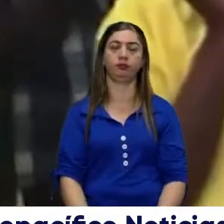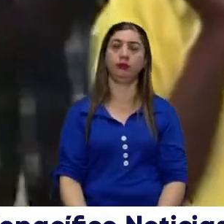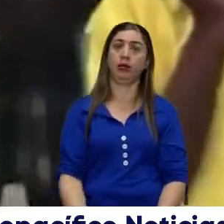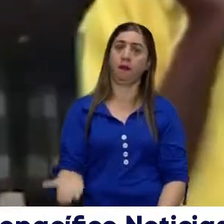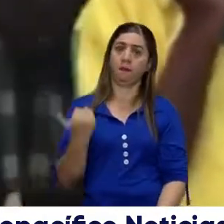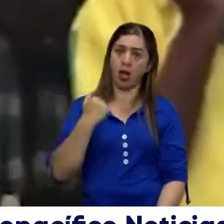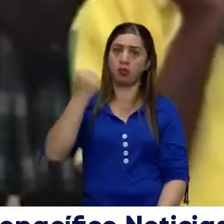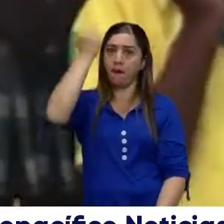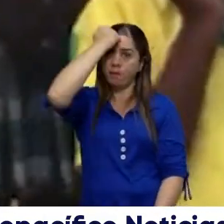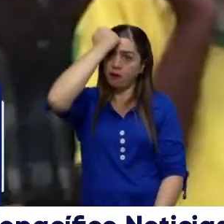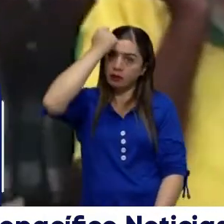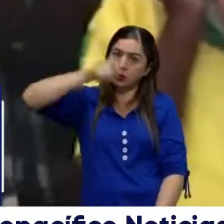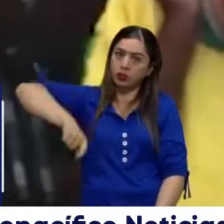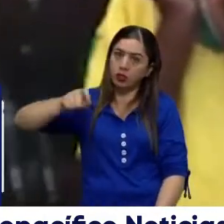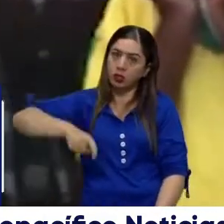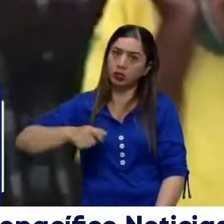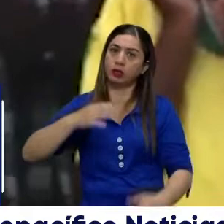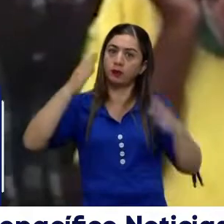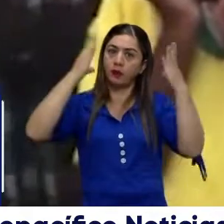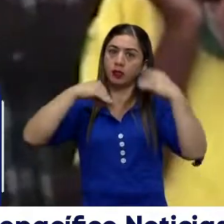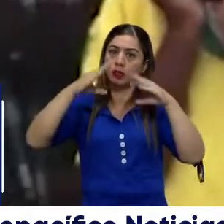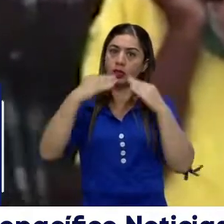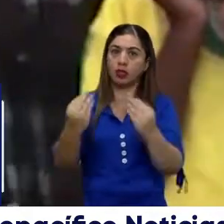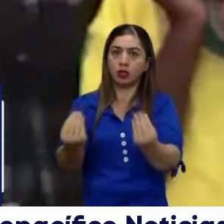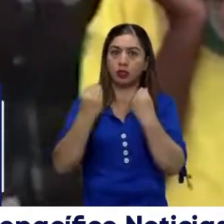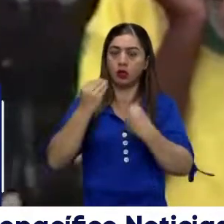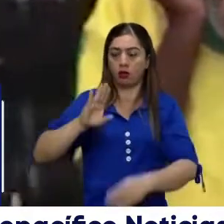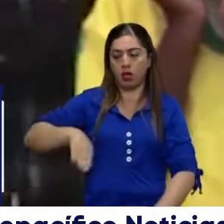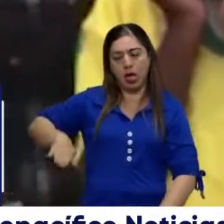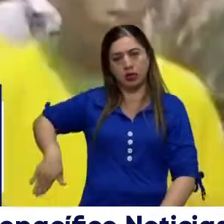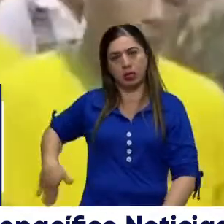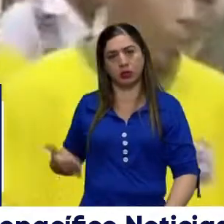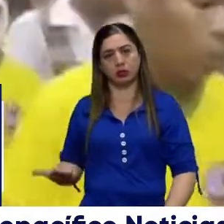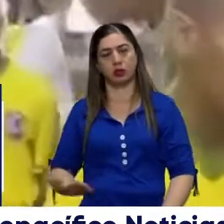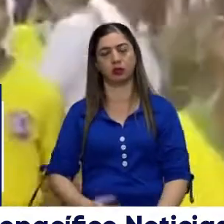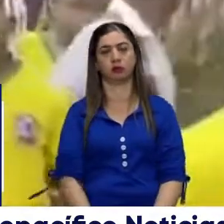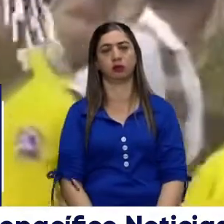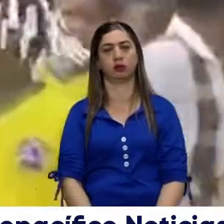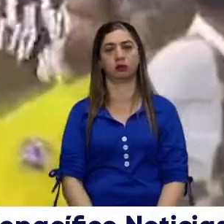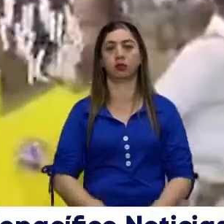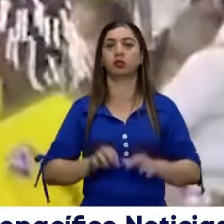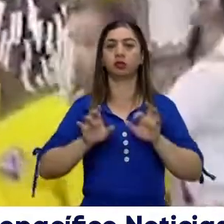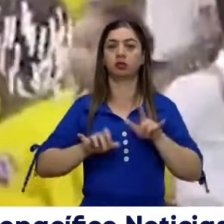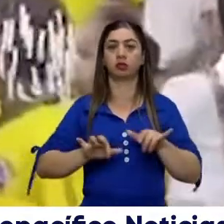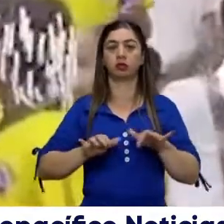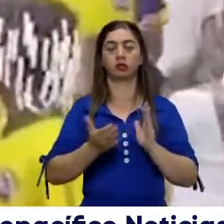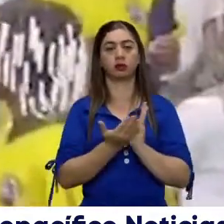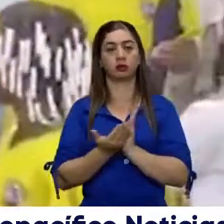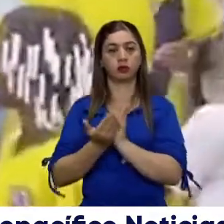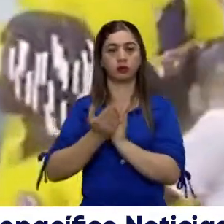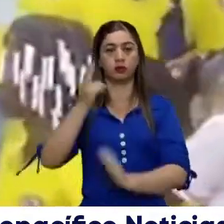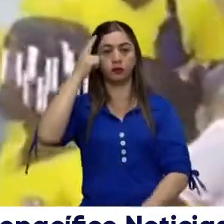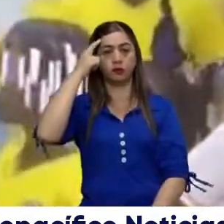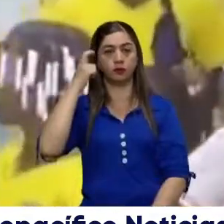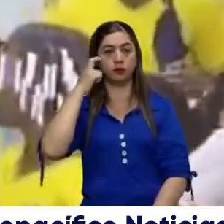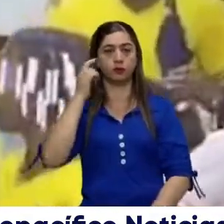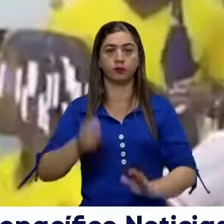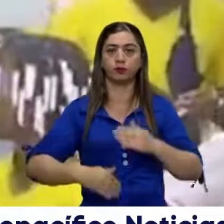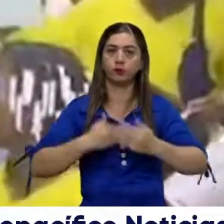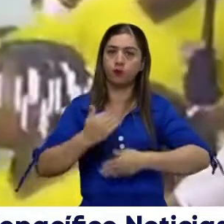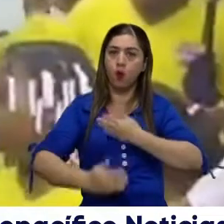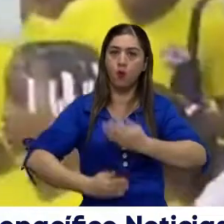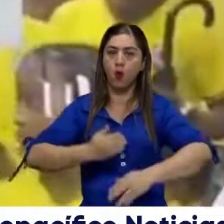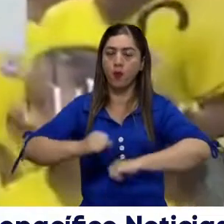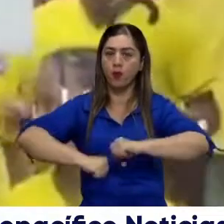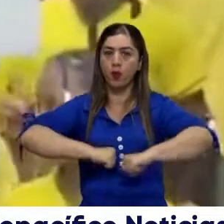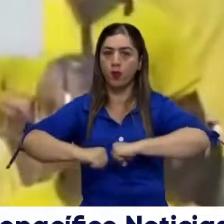los docentes que nos hacen falta para las clases porque nos están atrasando demasiado. El secretario de Educación del Chocó dijo que están en los trámites